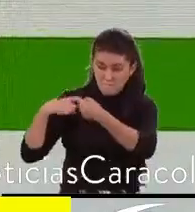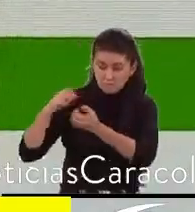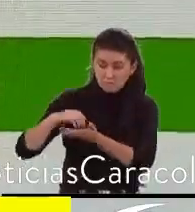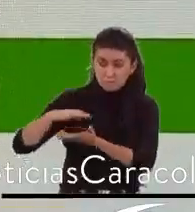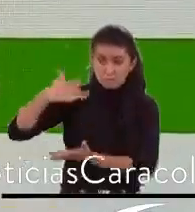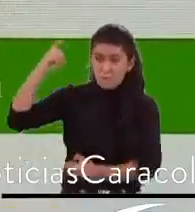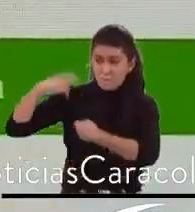para el inicio de su formación